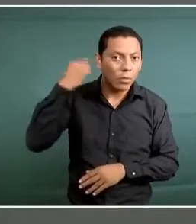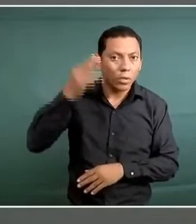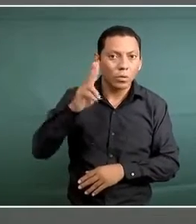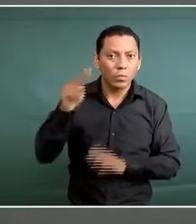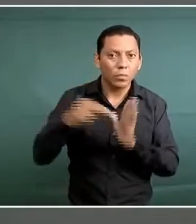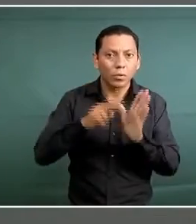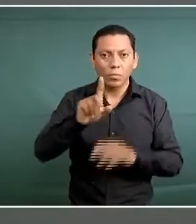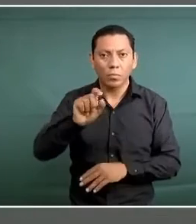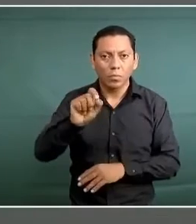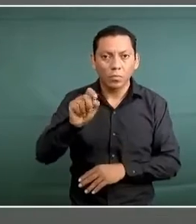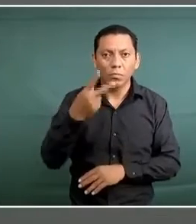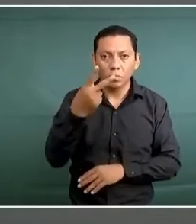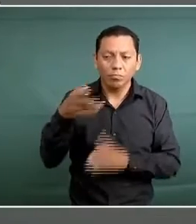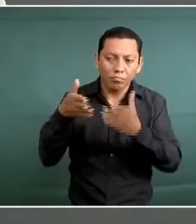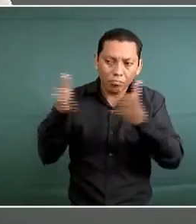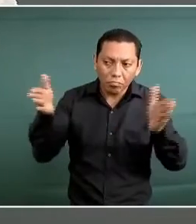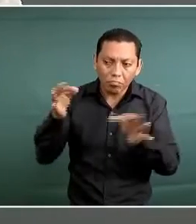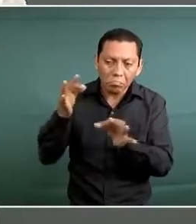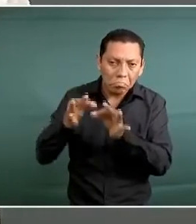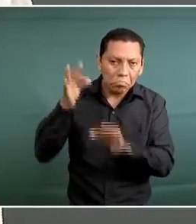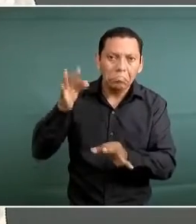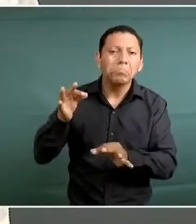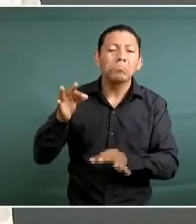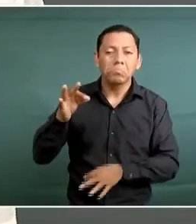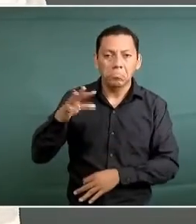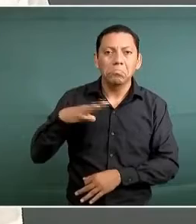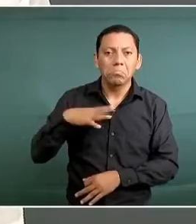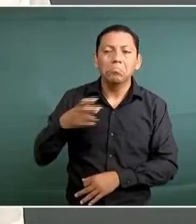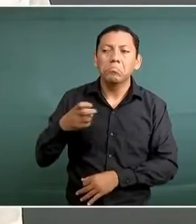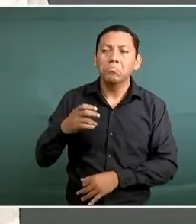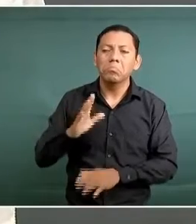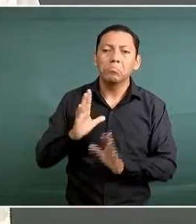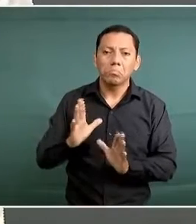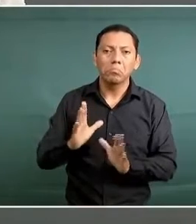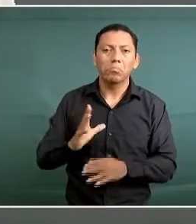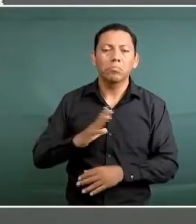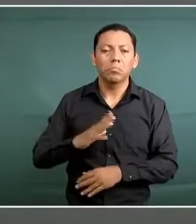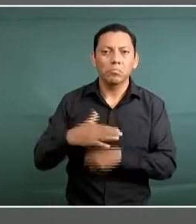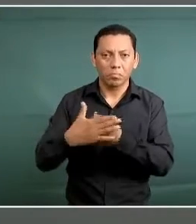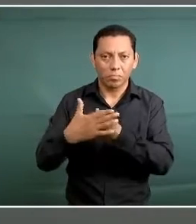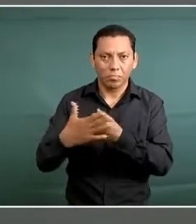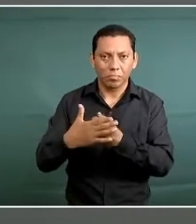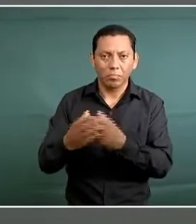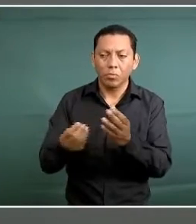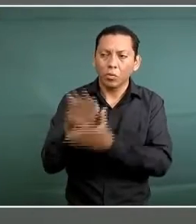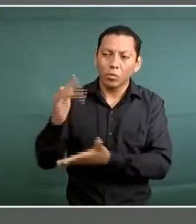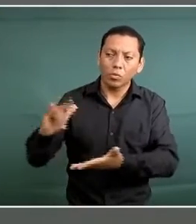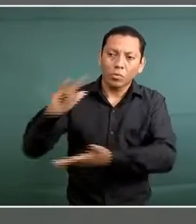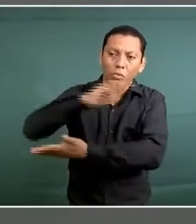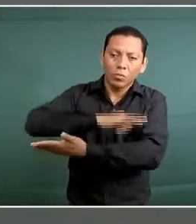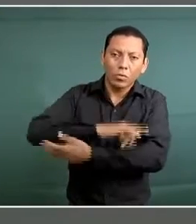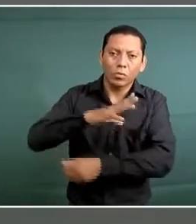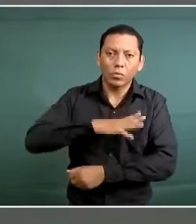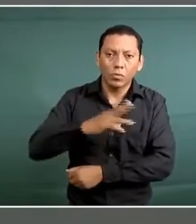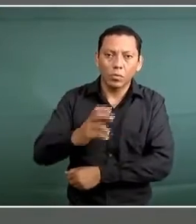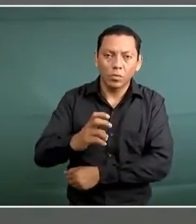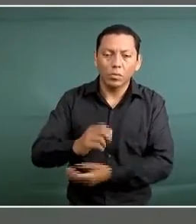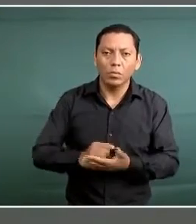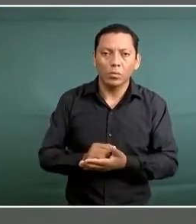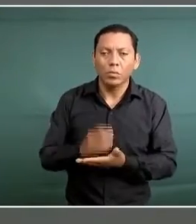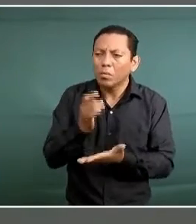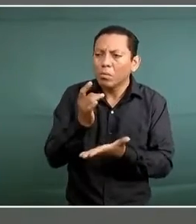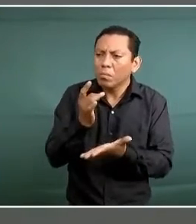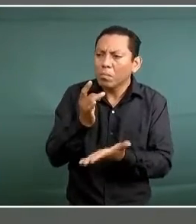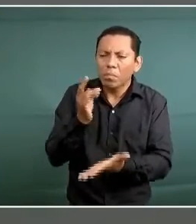2022 se va a inaugurar ese nuevo aeropuerto y no